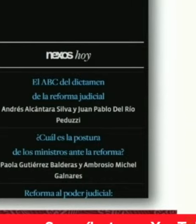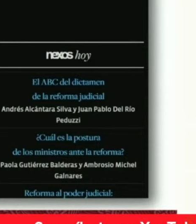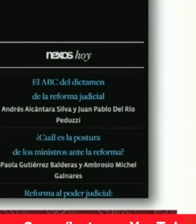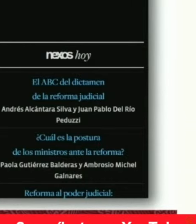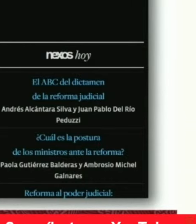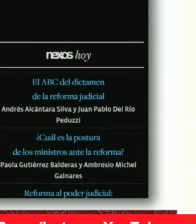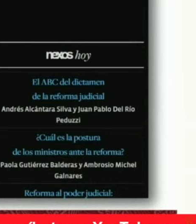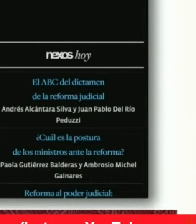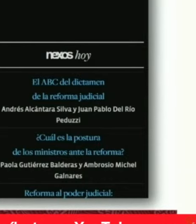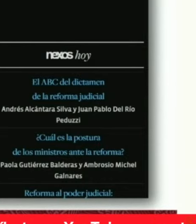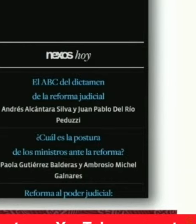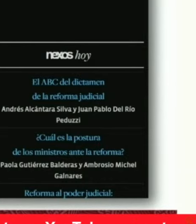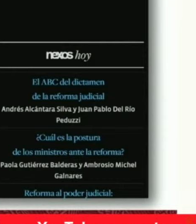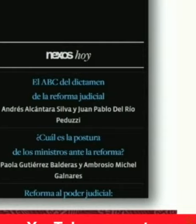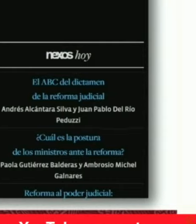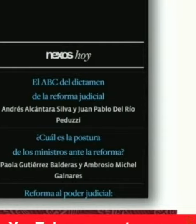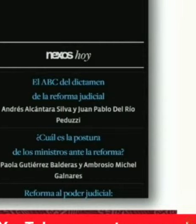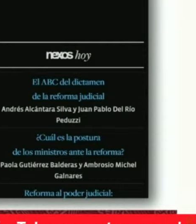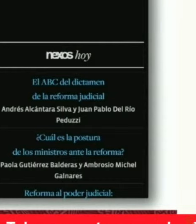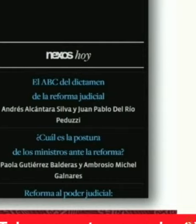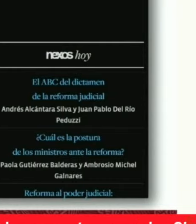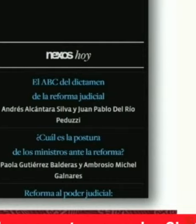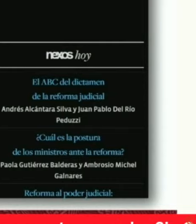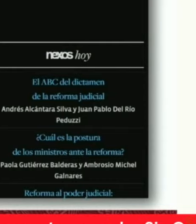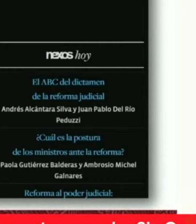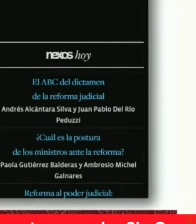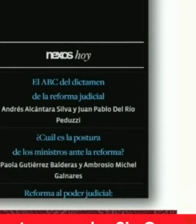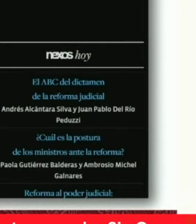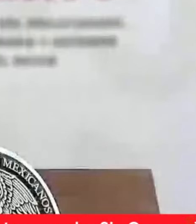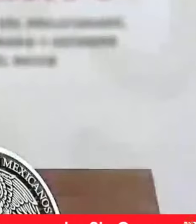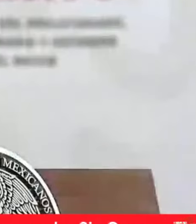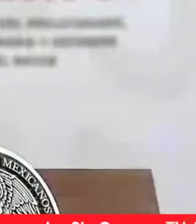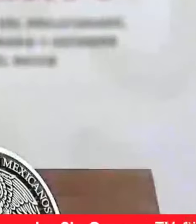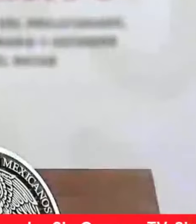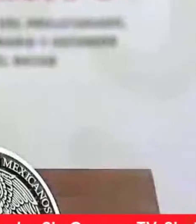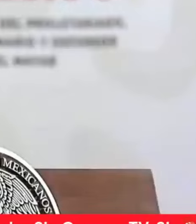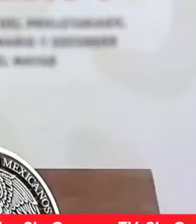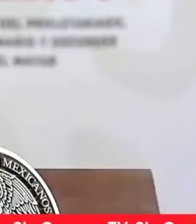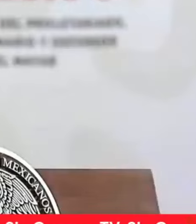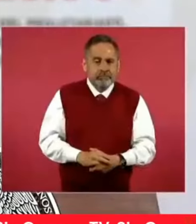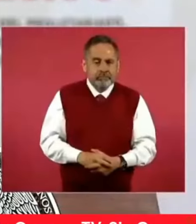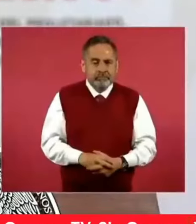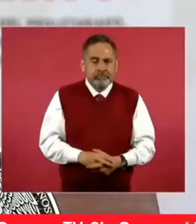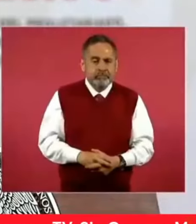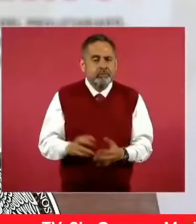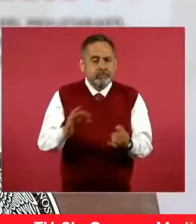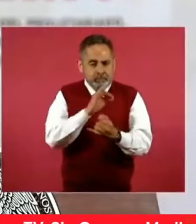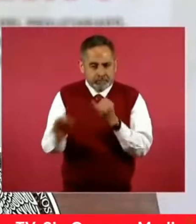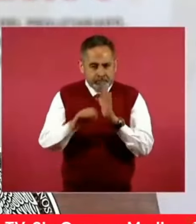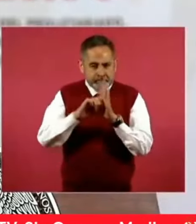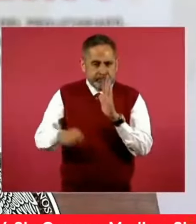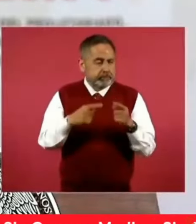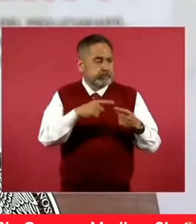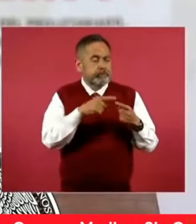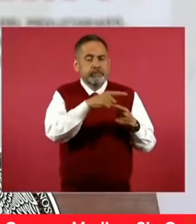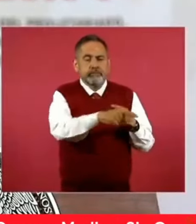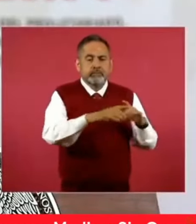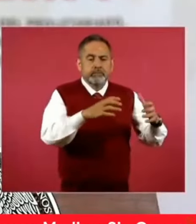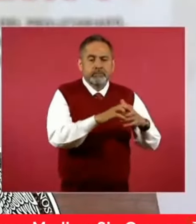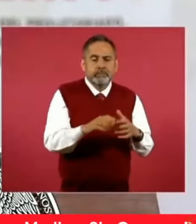un día sí y el otro también a el presidente Andrés Manuel López Obrador. Por último, el último ejemplo es